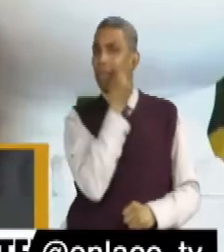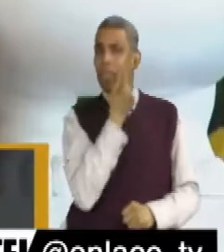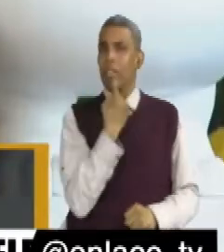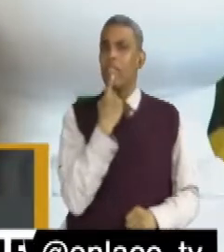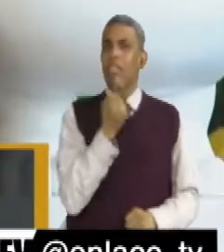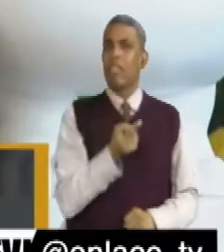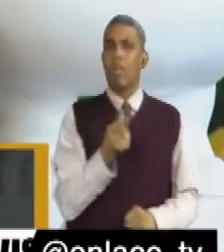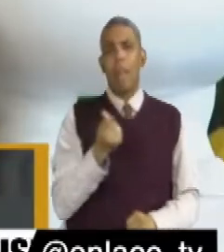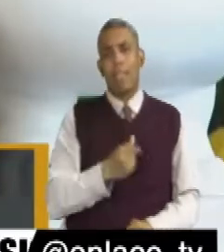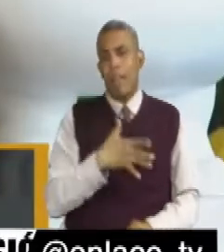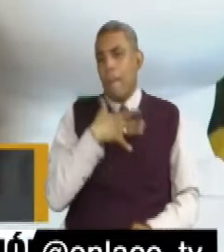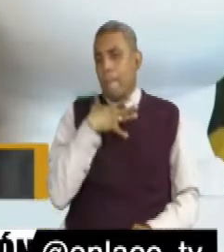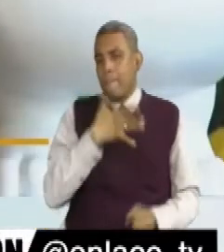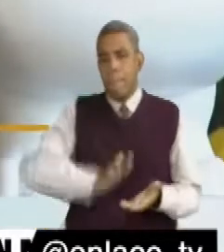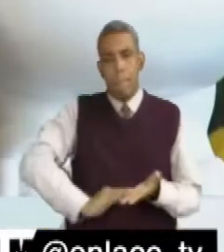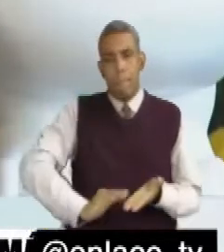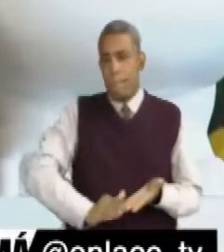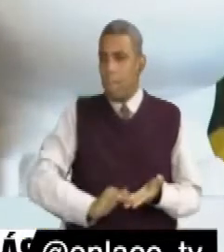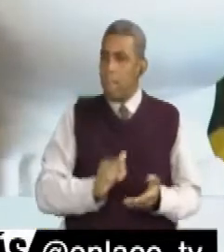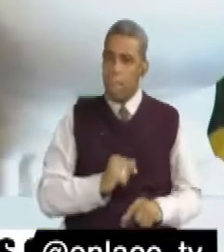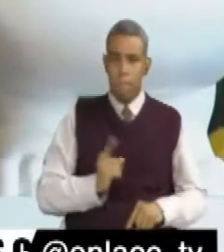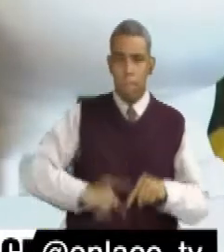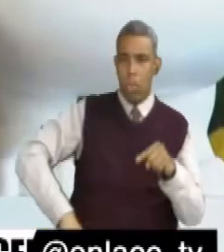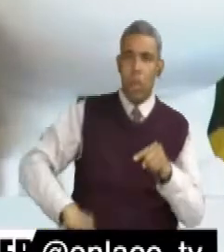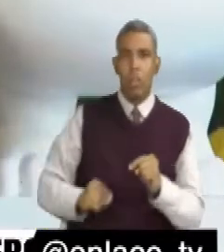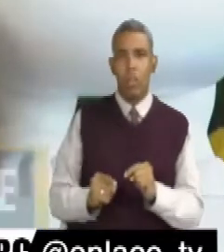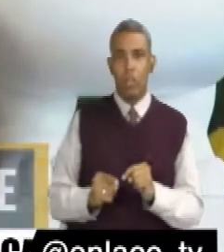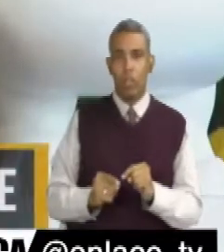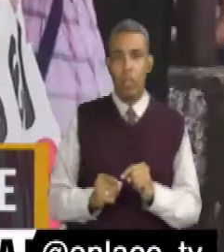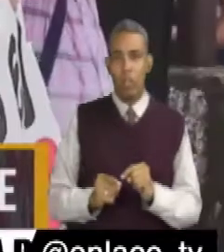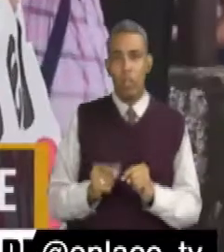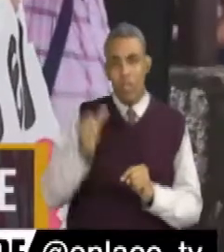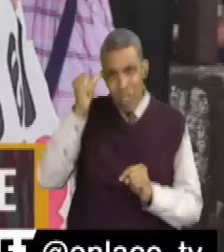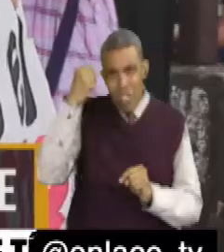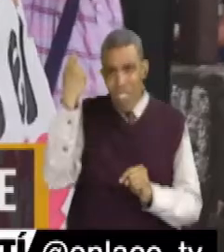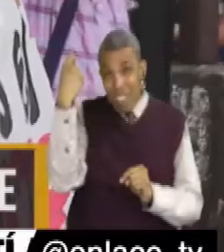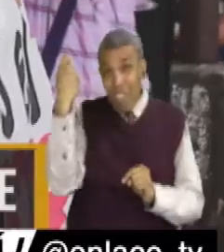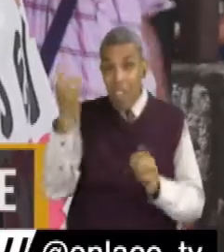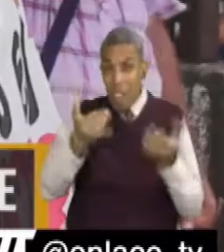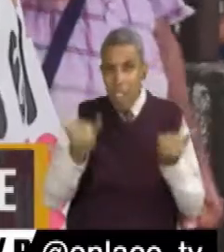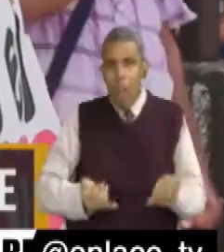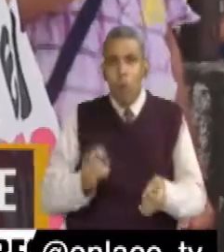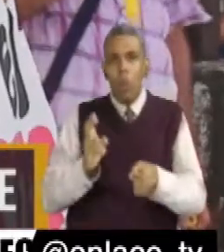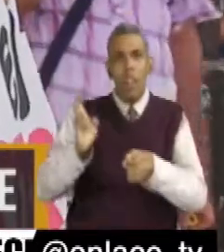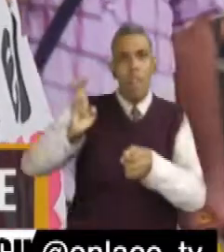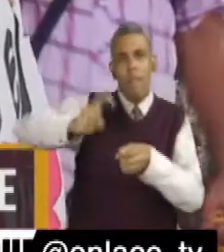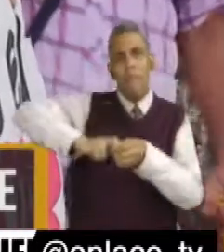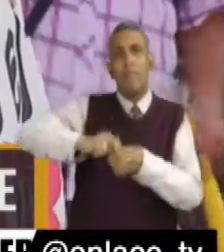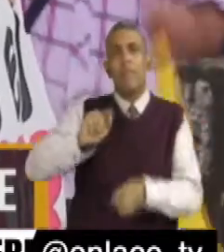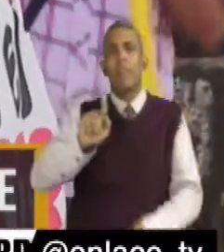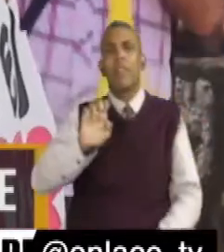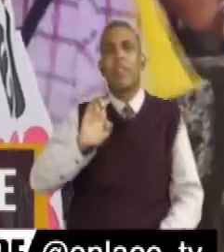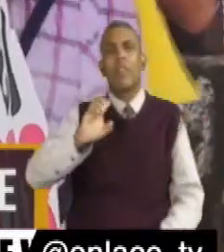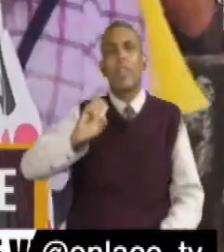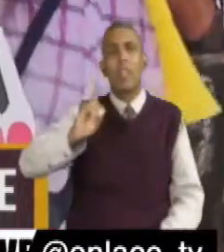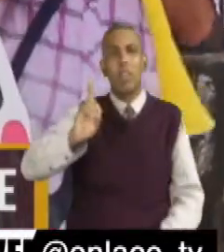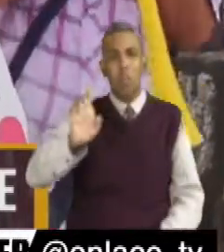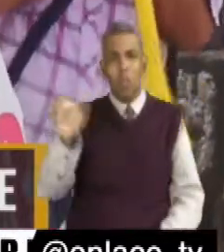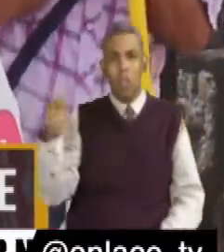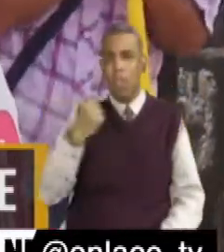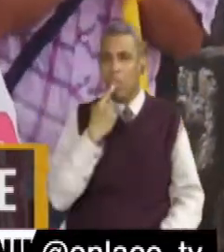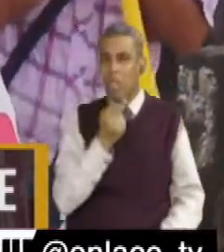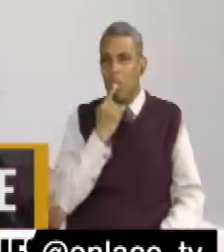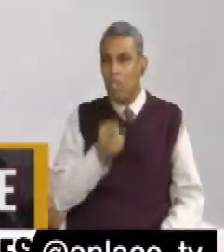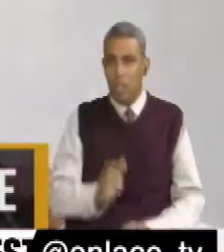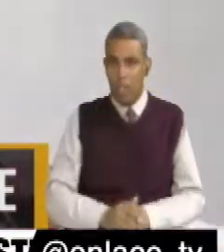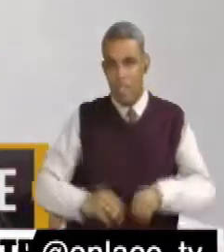las peticiones de FECODE que tiene que ver con la negativa ante los reclamos económicos del magisterio, Enlace Noticias dialogó con la presidenta de la CUT en Barranca Bermeja,